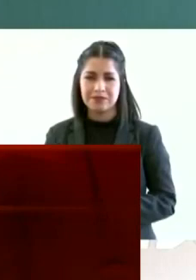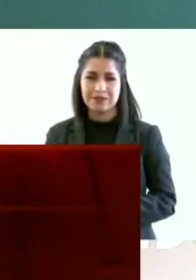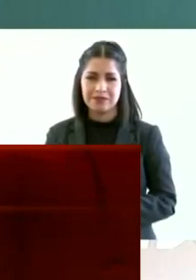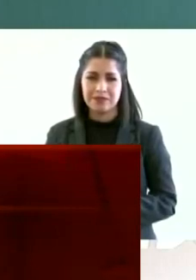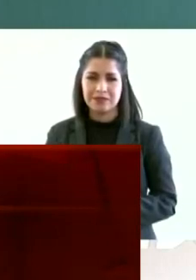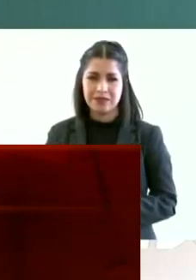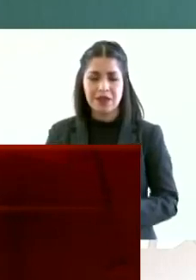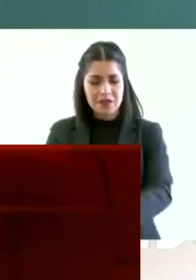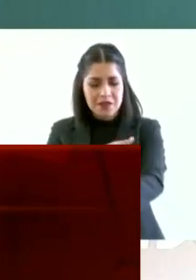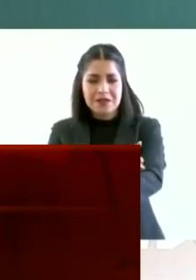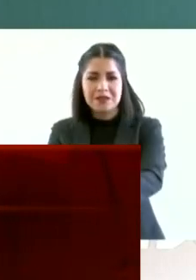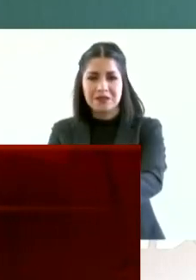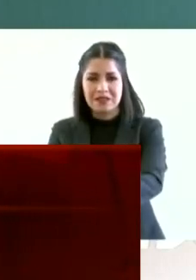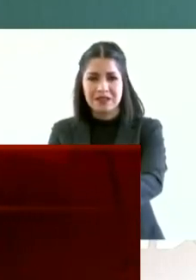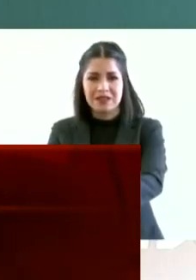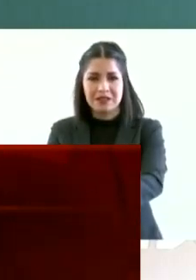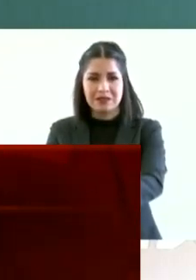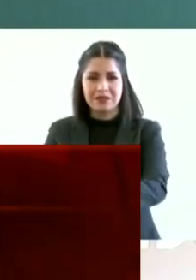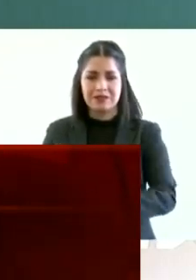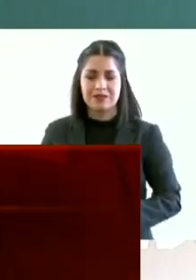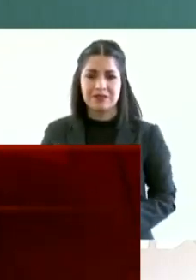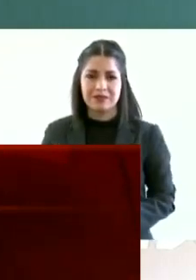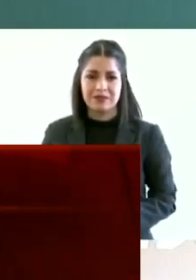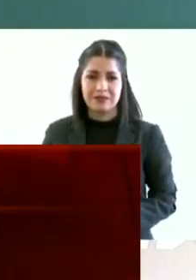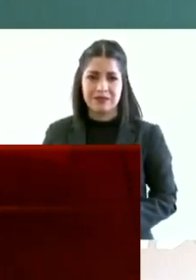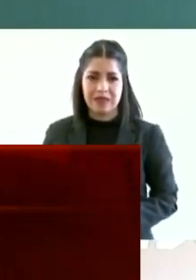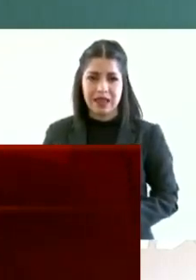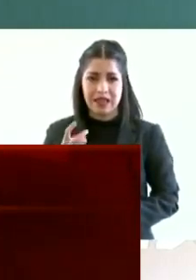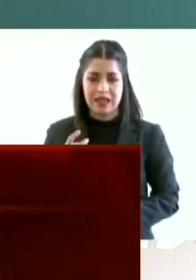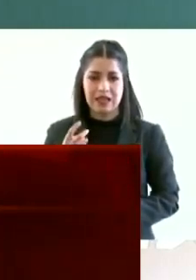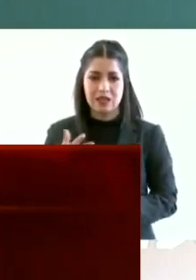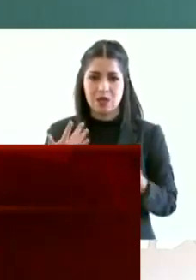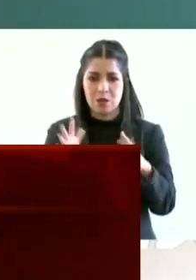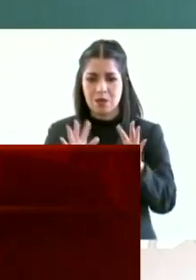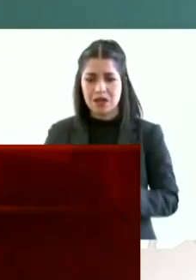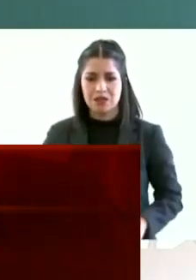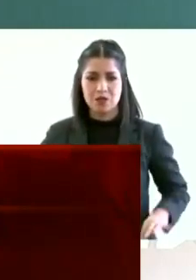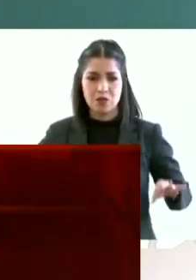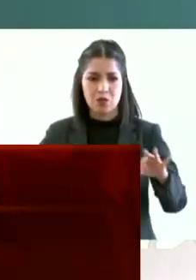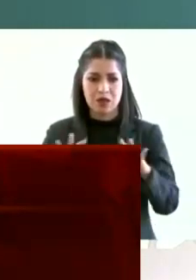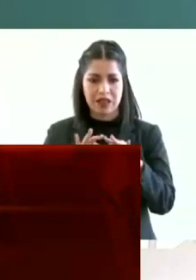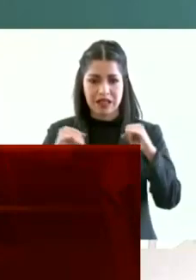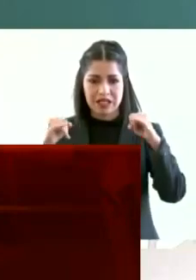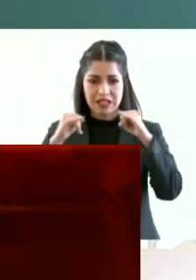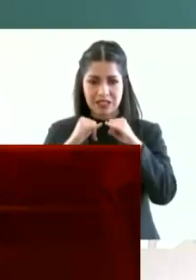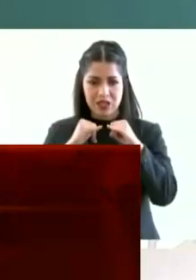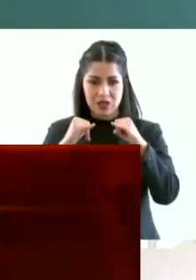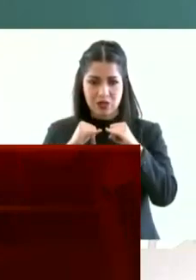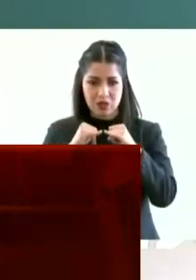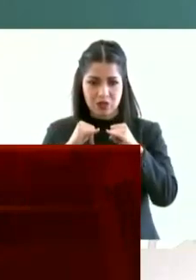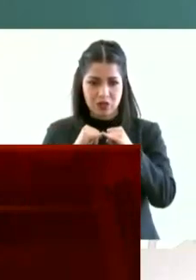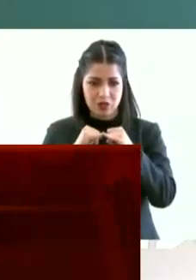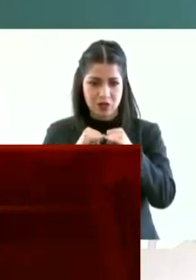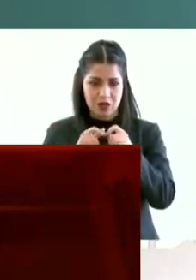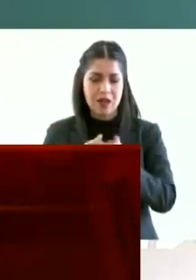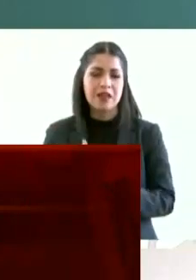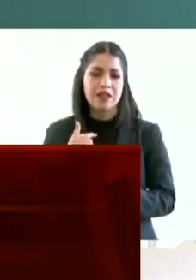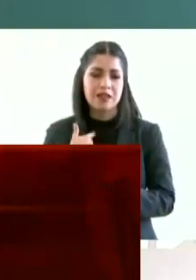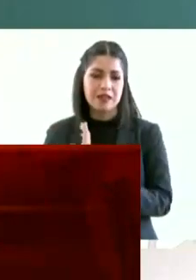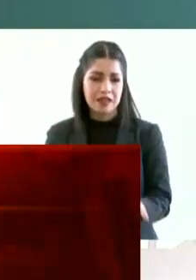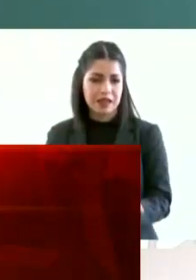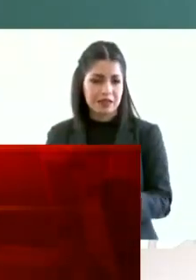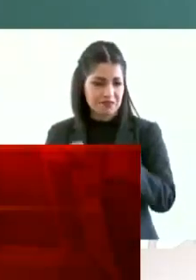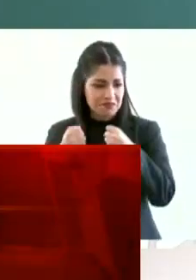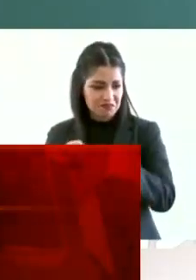La familia es la principal institución de seguridad social que